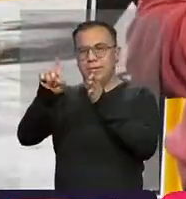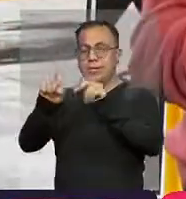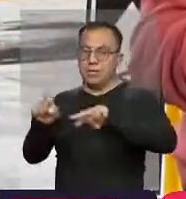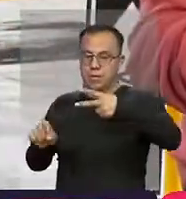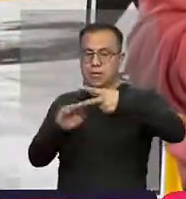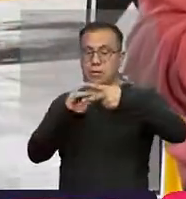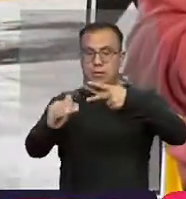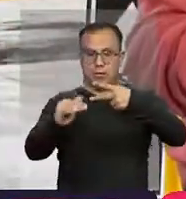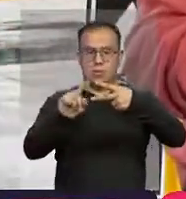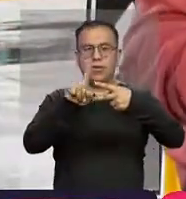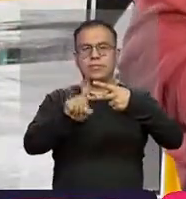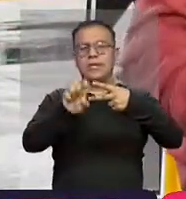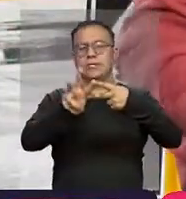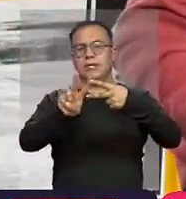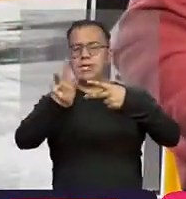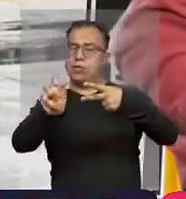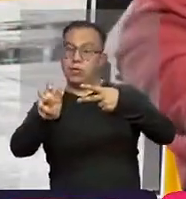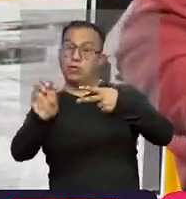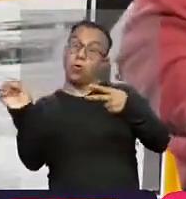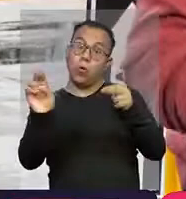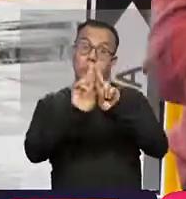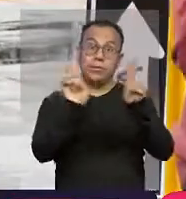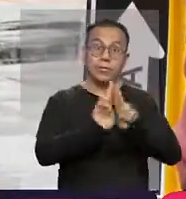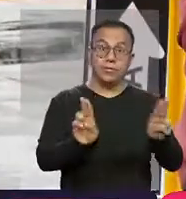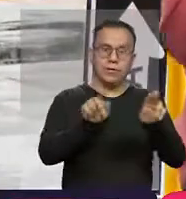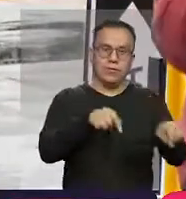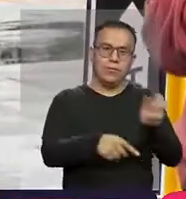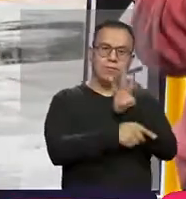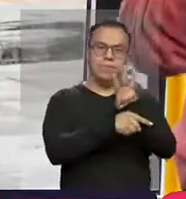1, están 638. O en internet en